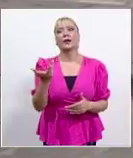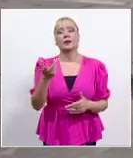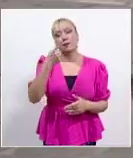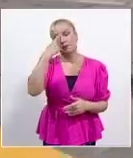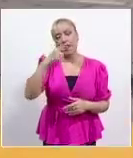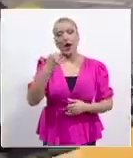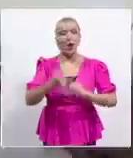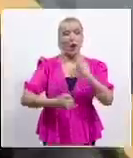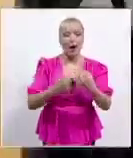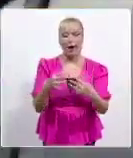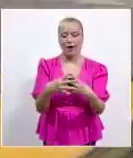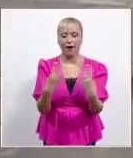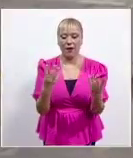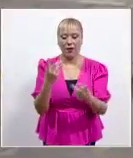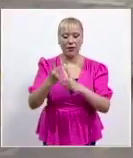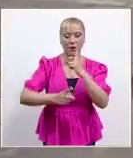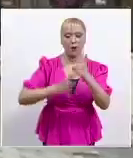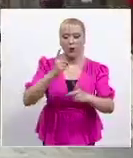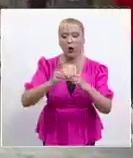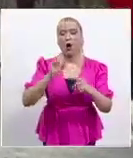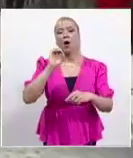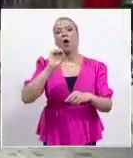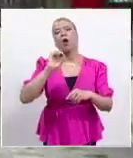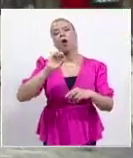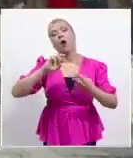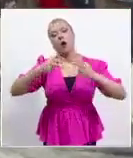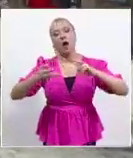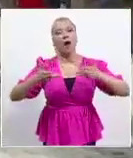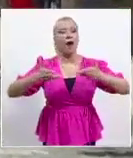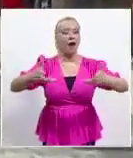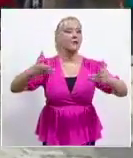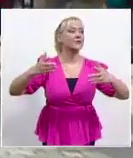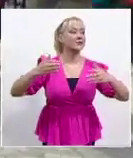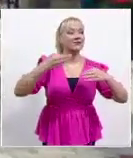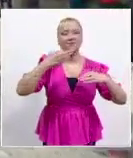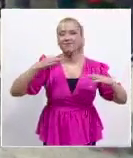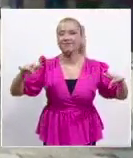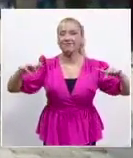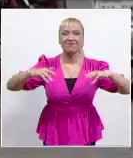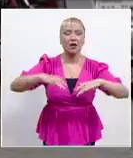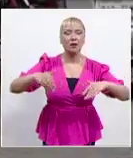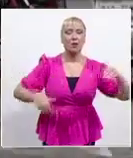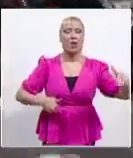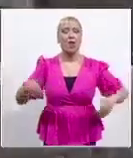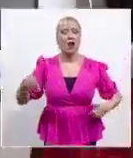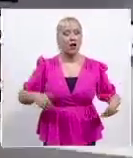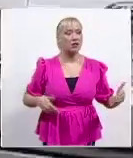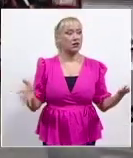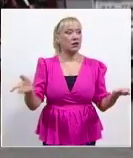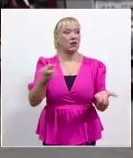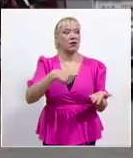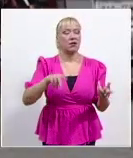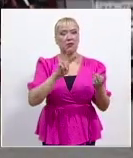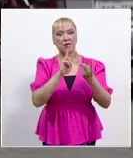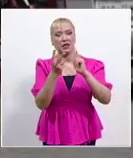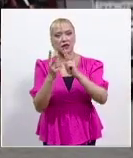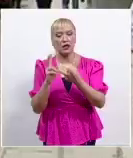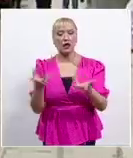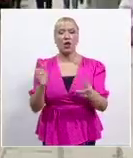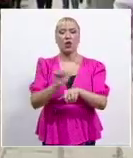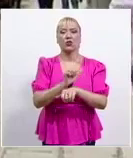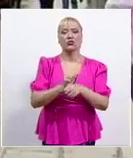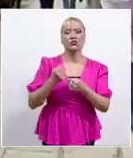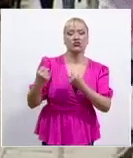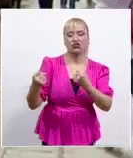en juegos, deportes o celebraciones en lugares públicos y que causaran molestias o pusieran en peligro a vecinos o conductores